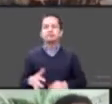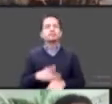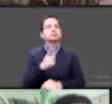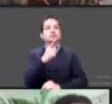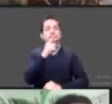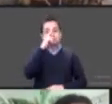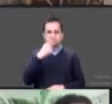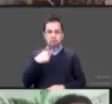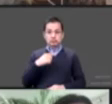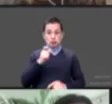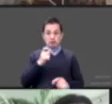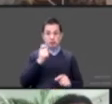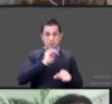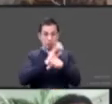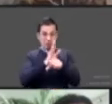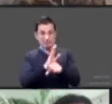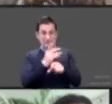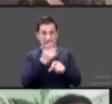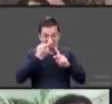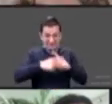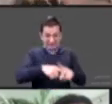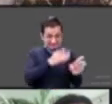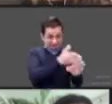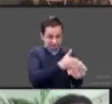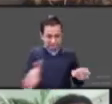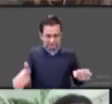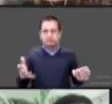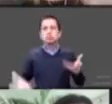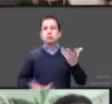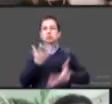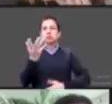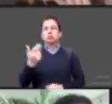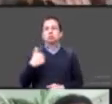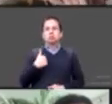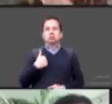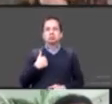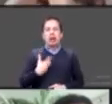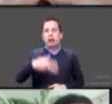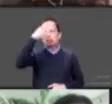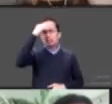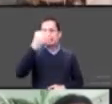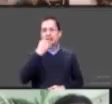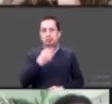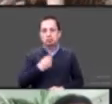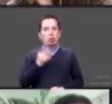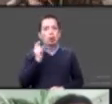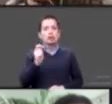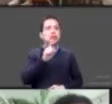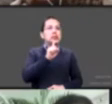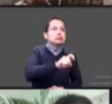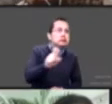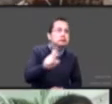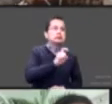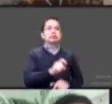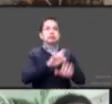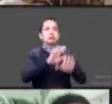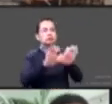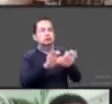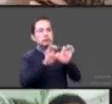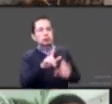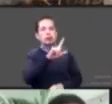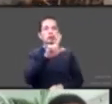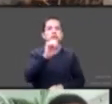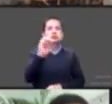importante fue que nosotros aprendimos a usar el Zoom y a moverle por aquí y moverle por acá y hacer grandes movimientos